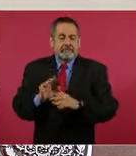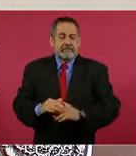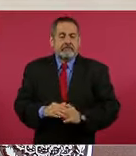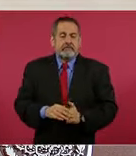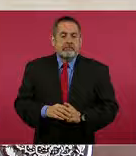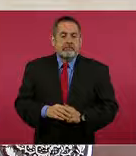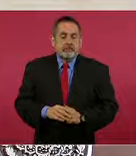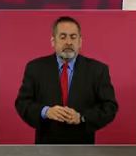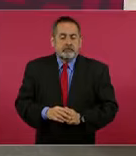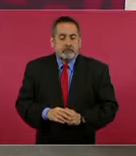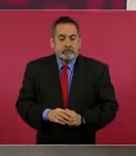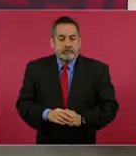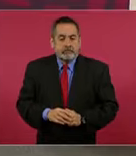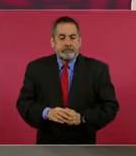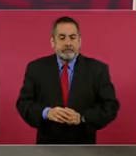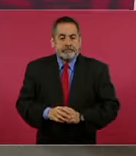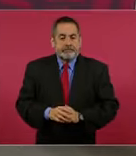se convierte